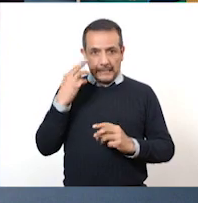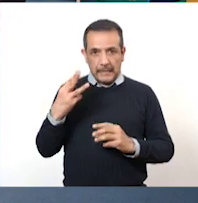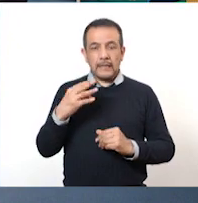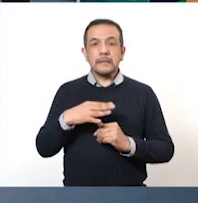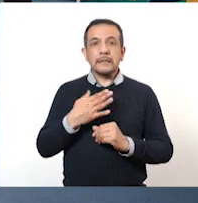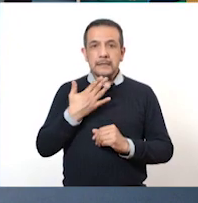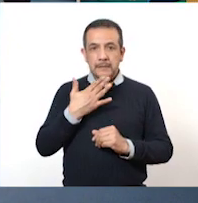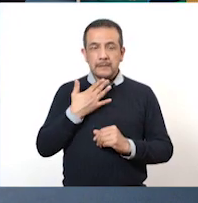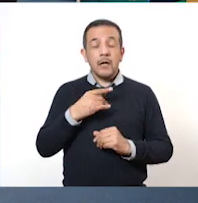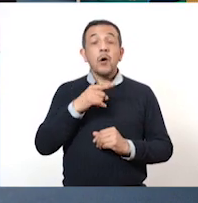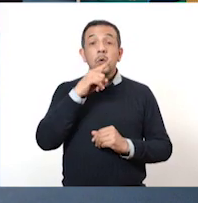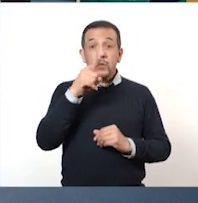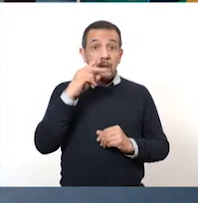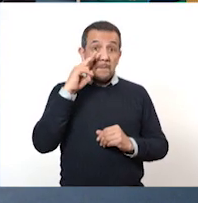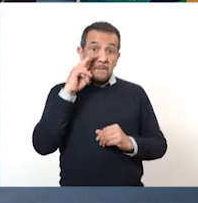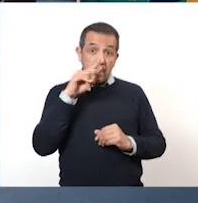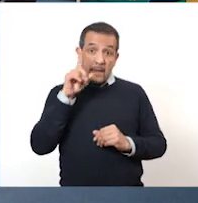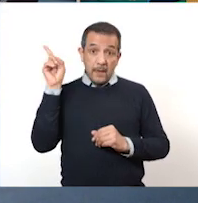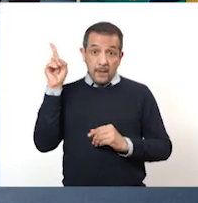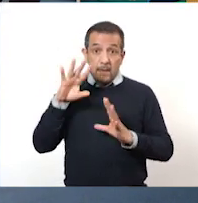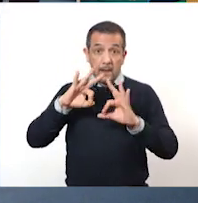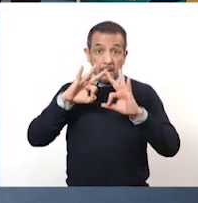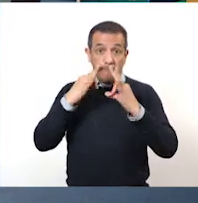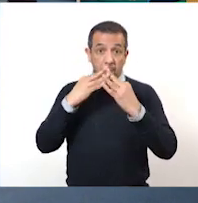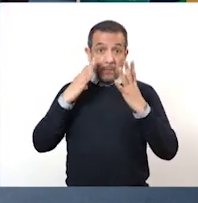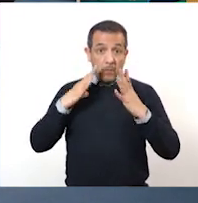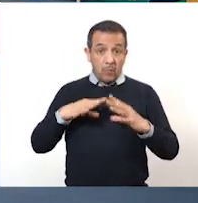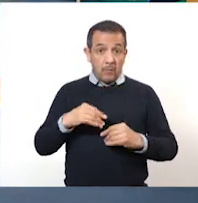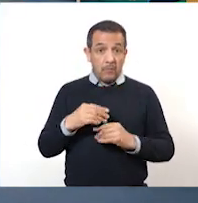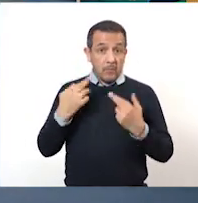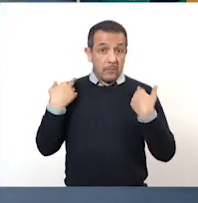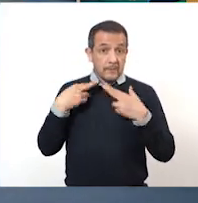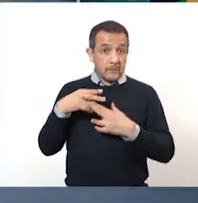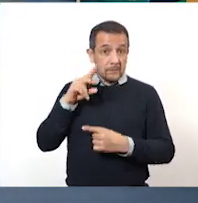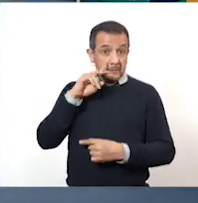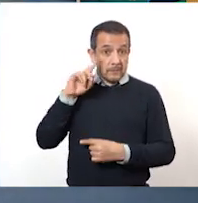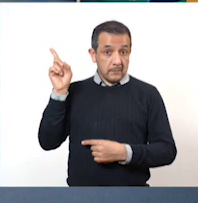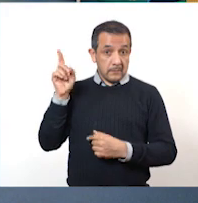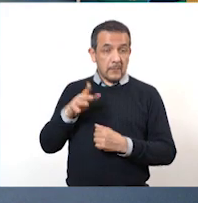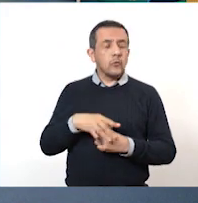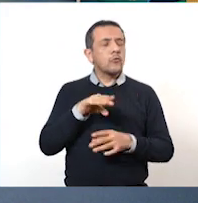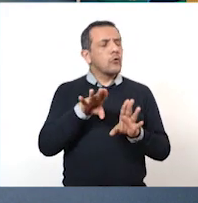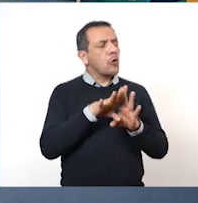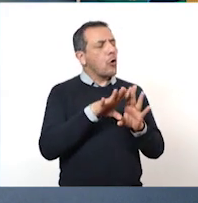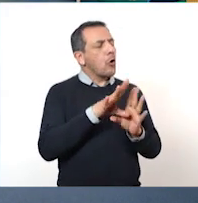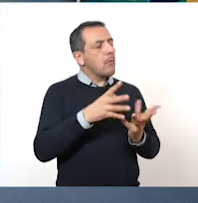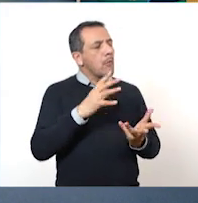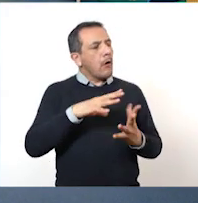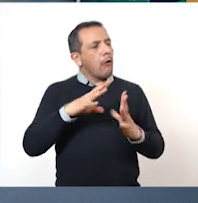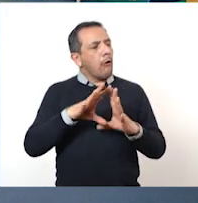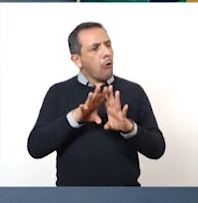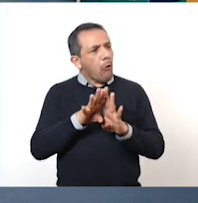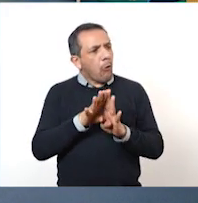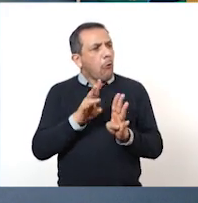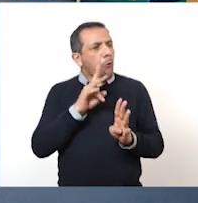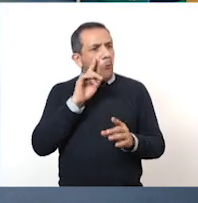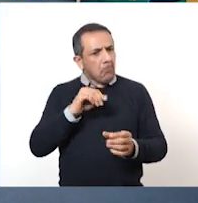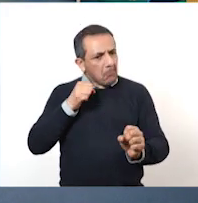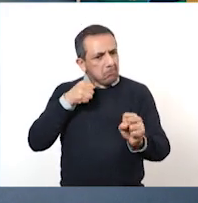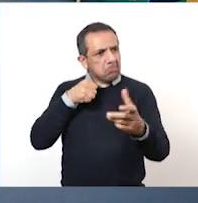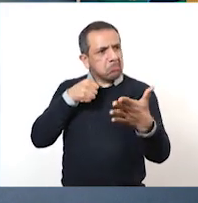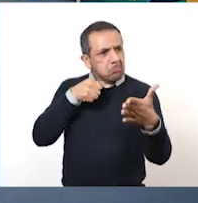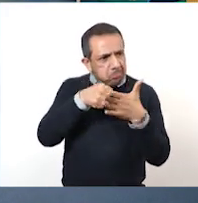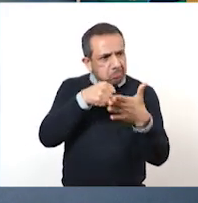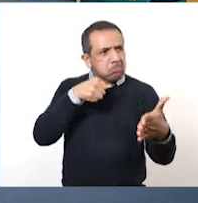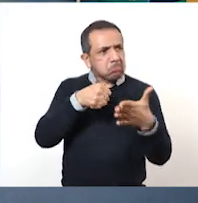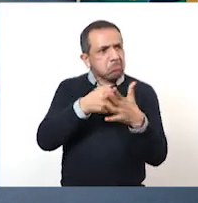Ahí está. 3. Vean su postura. 4. Bien. 4. Eso es. ¿Cómo lo lograste? Bueno, pues aquí hay que